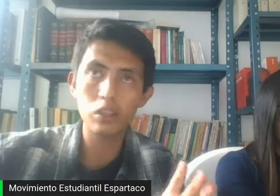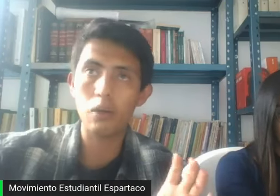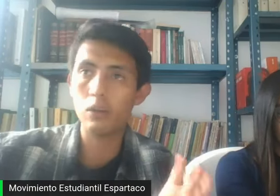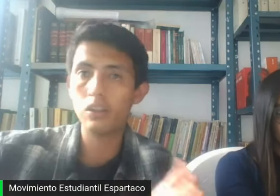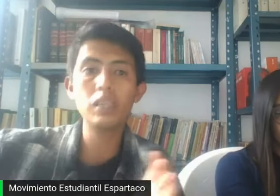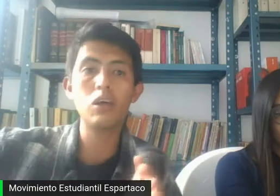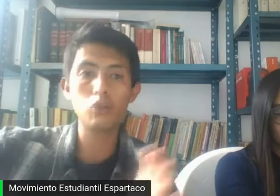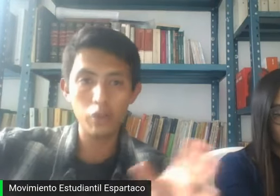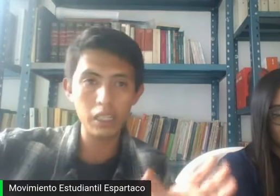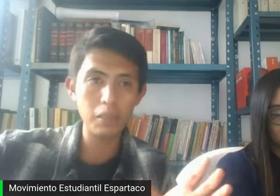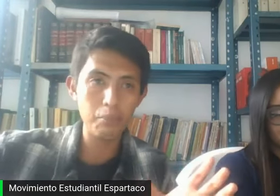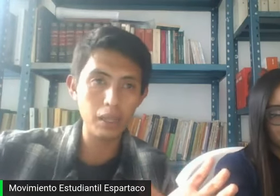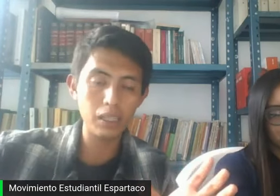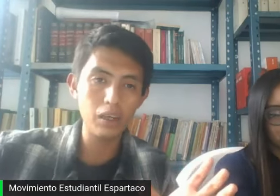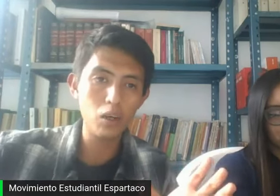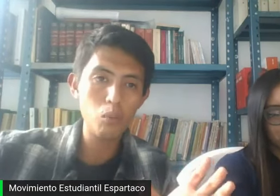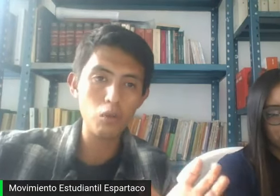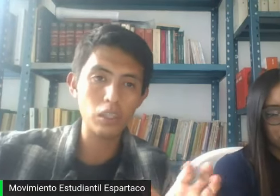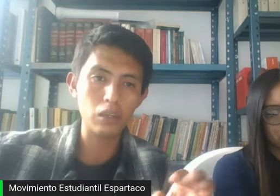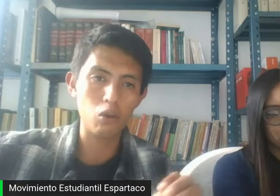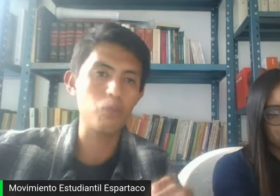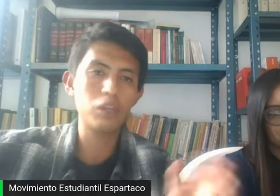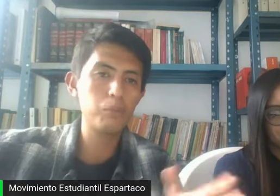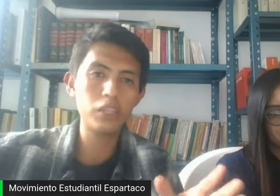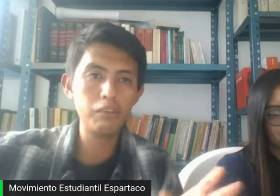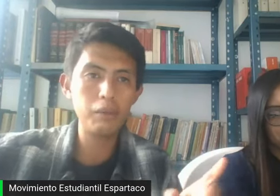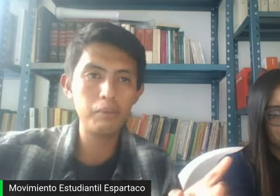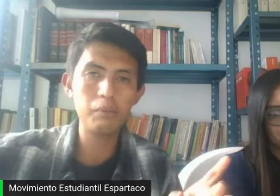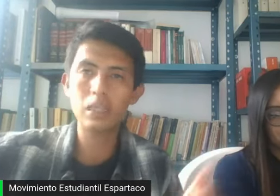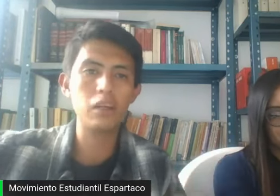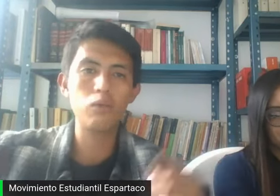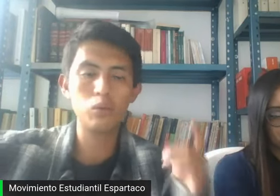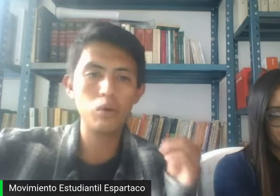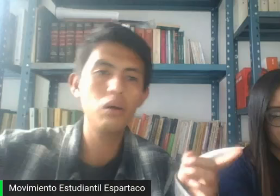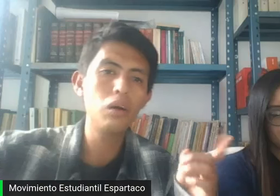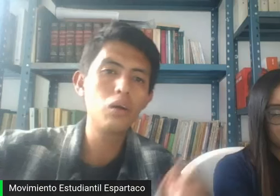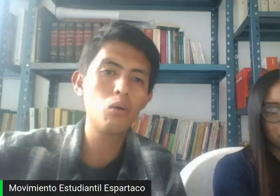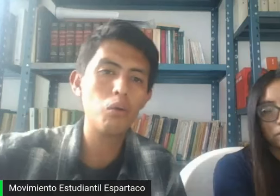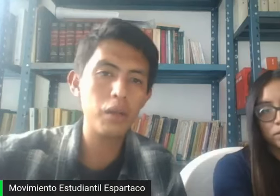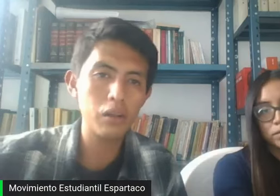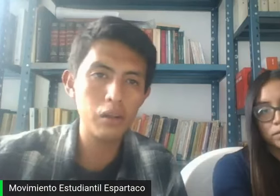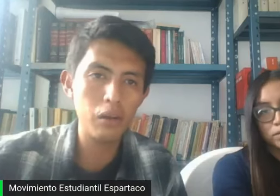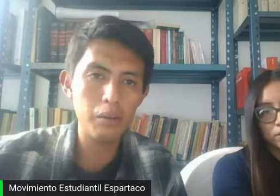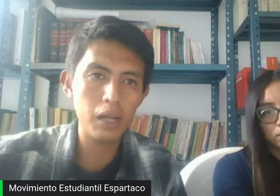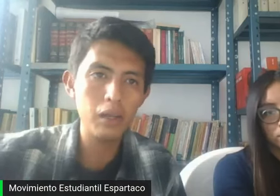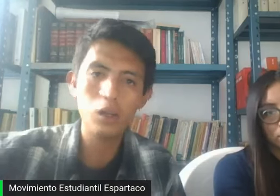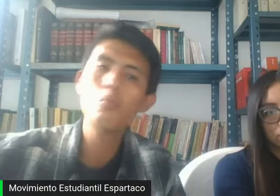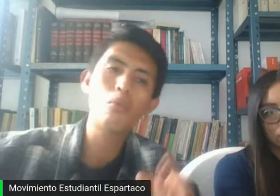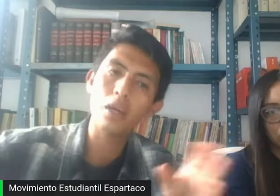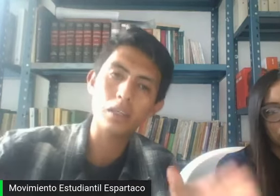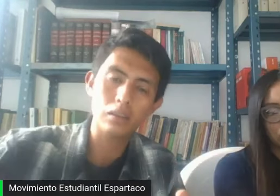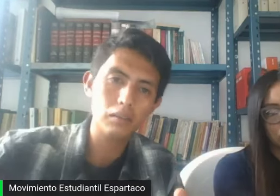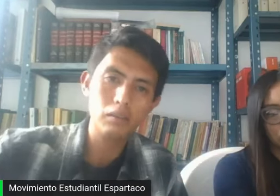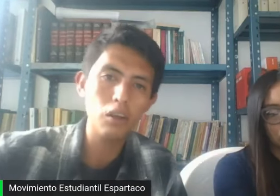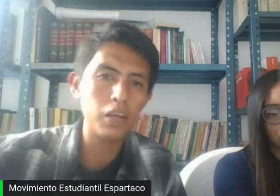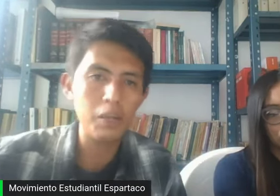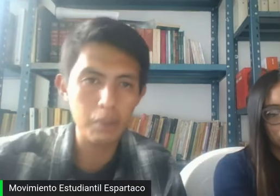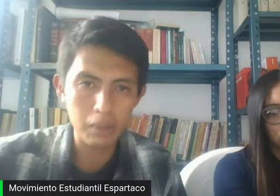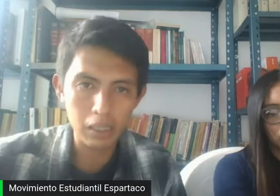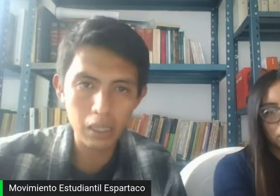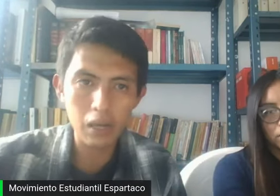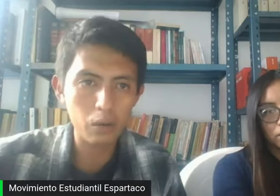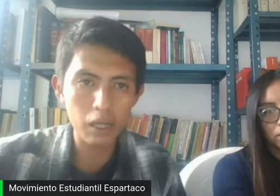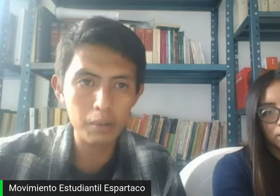estar atentos que cuando ya se consolide esta empresa, pues como tipo CFE Pemex, que en el futuro un gobierno neoliberal, pues lo